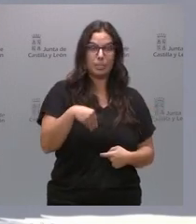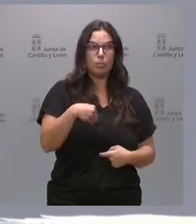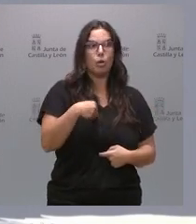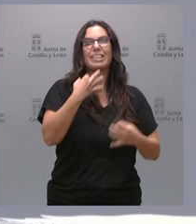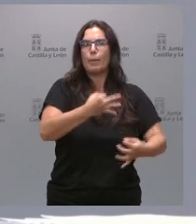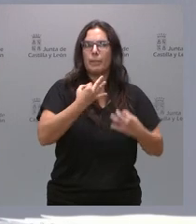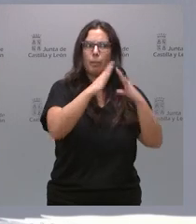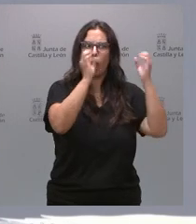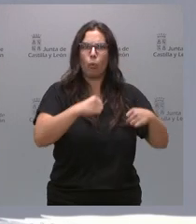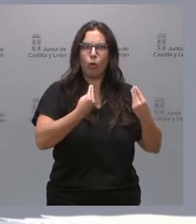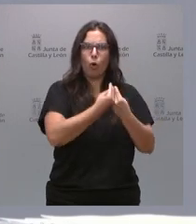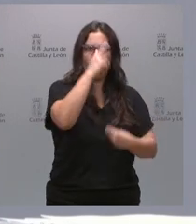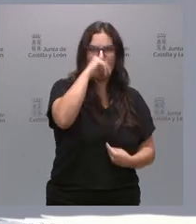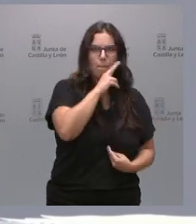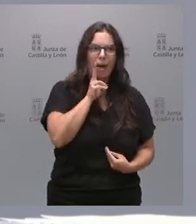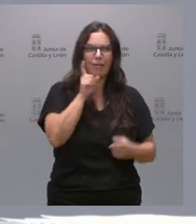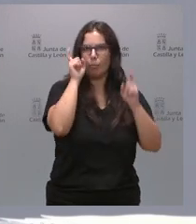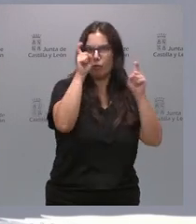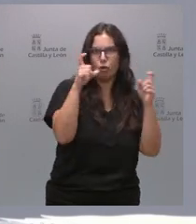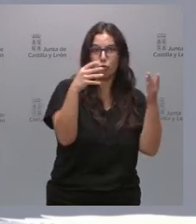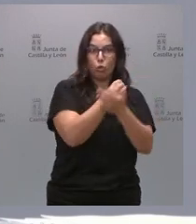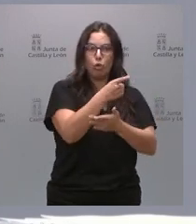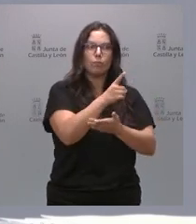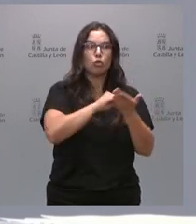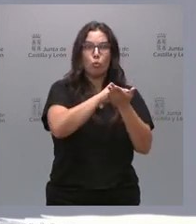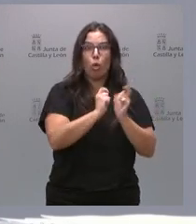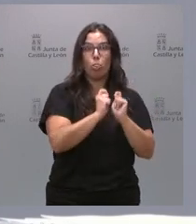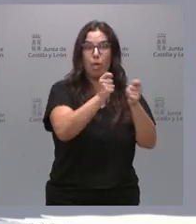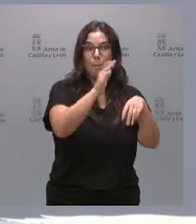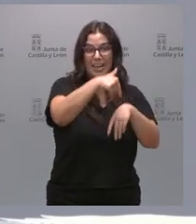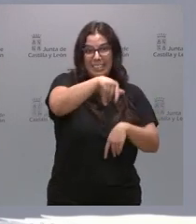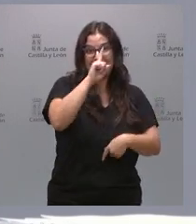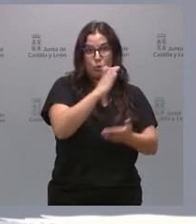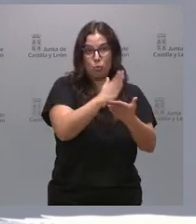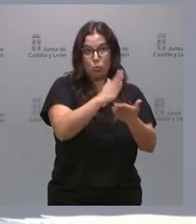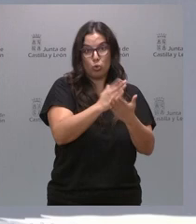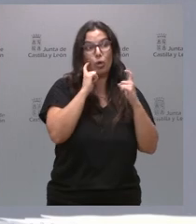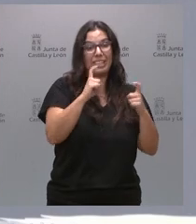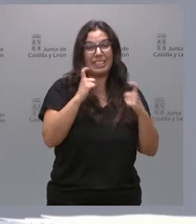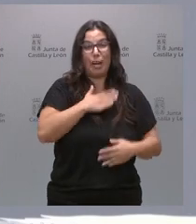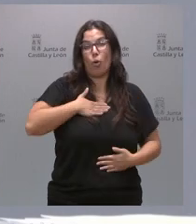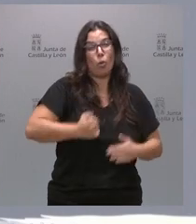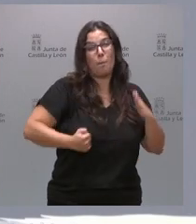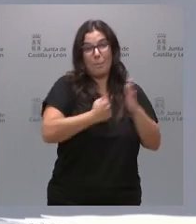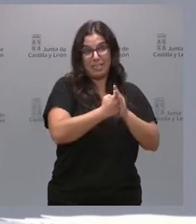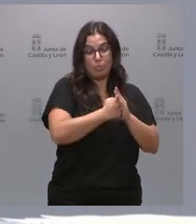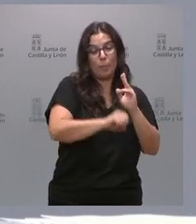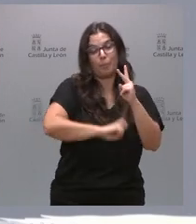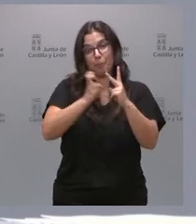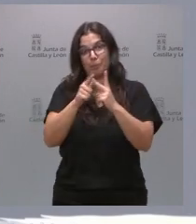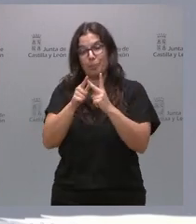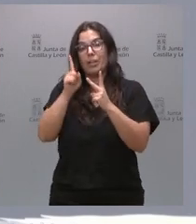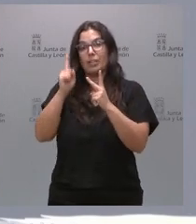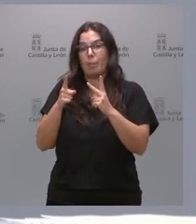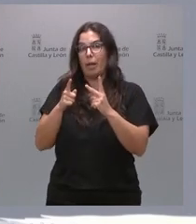los padres y con la comunidad educativa pues tengan una solución para este año lo más cómoda posible Y en segundo lugar que